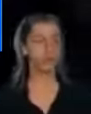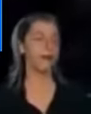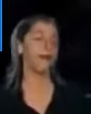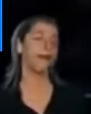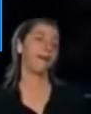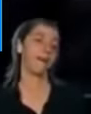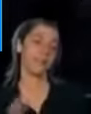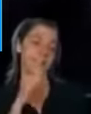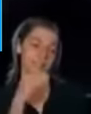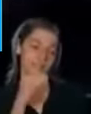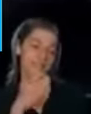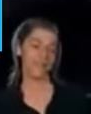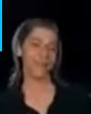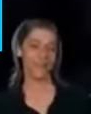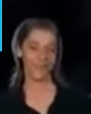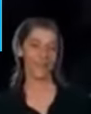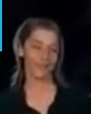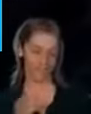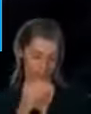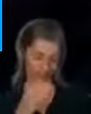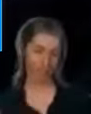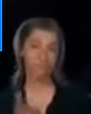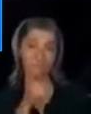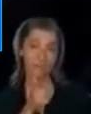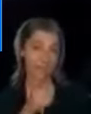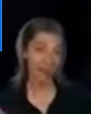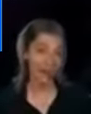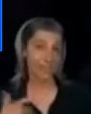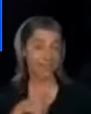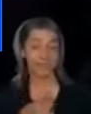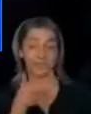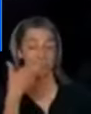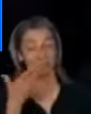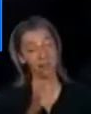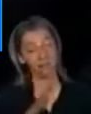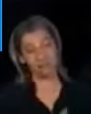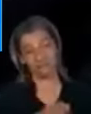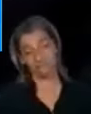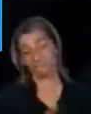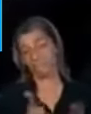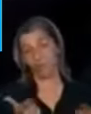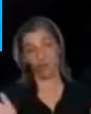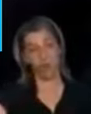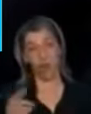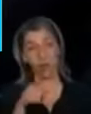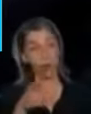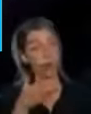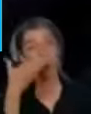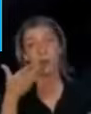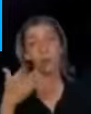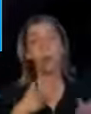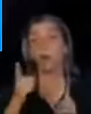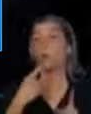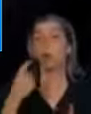la penalidad es que te dejan de hacer la publicidad que paga el Estado Nacional en los medios masivos. Claro, claro. Entonces,